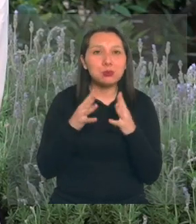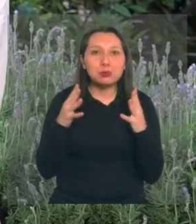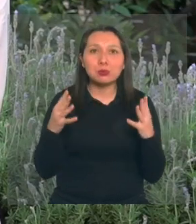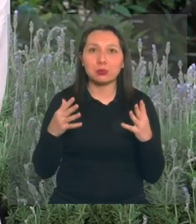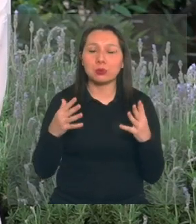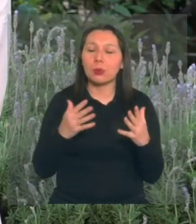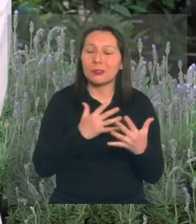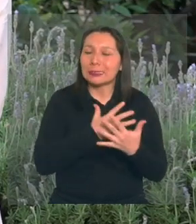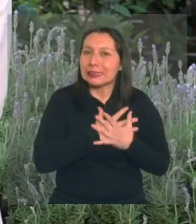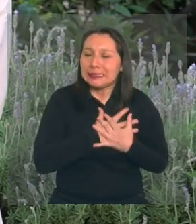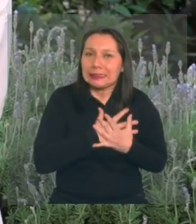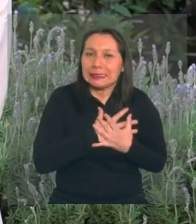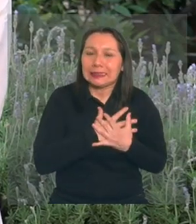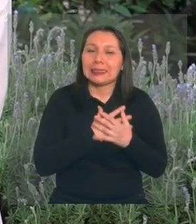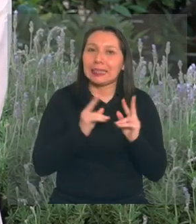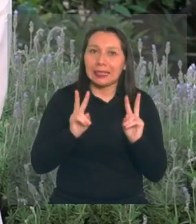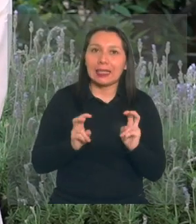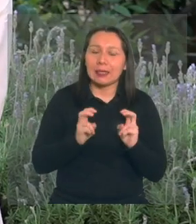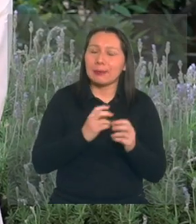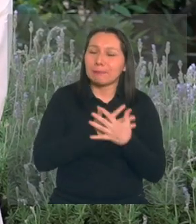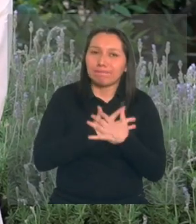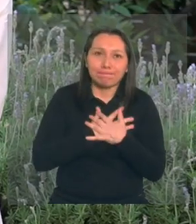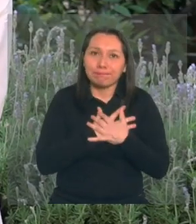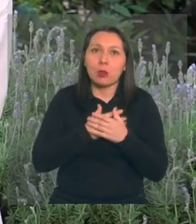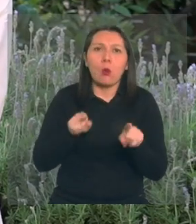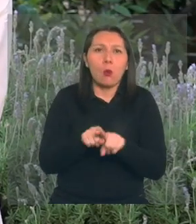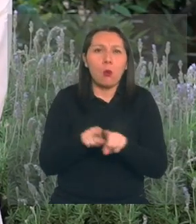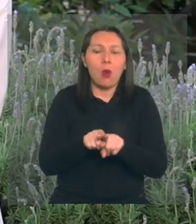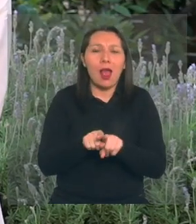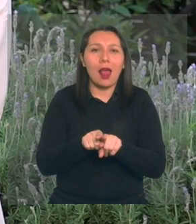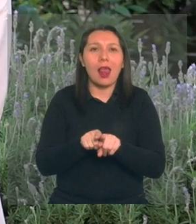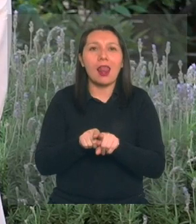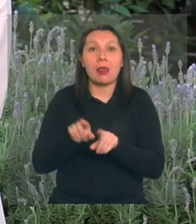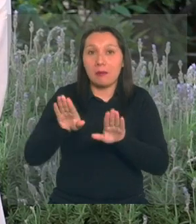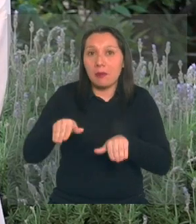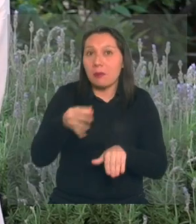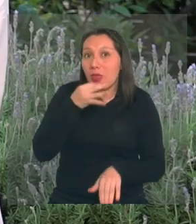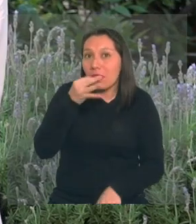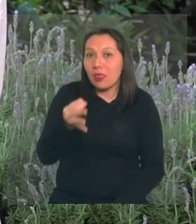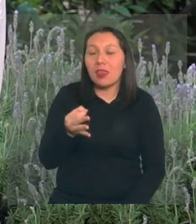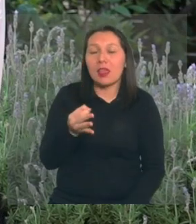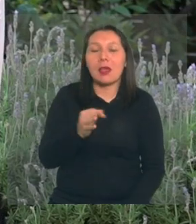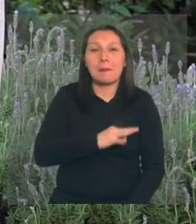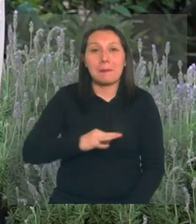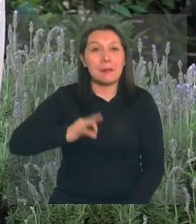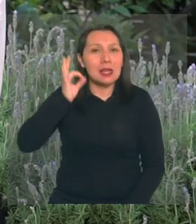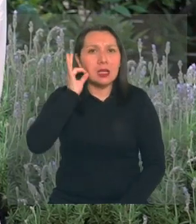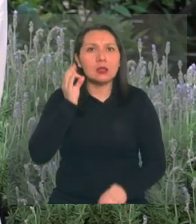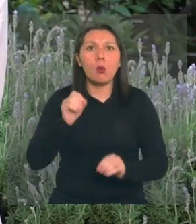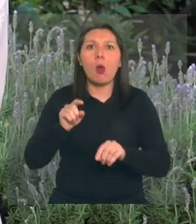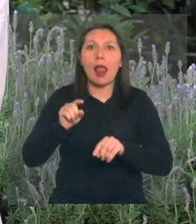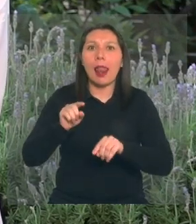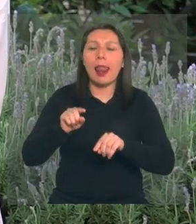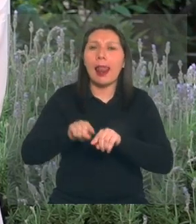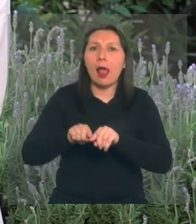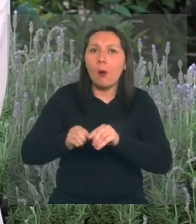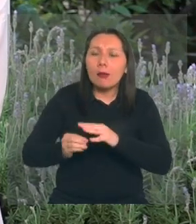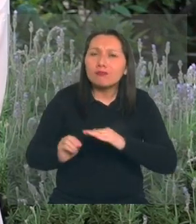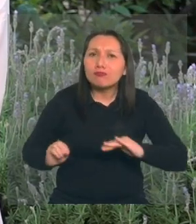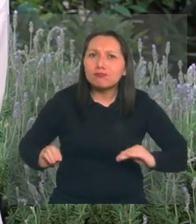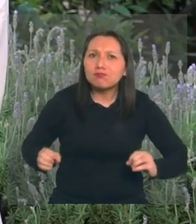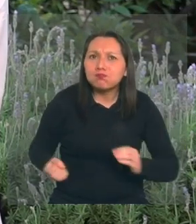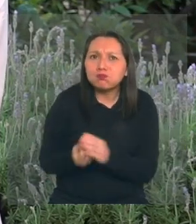demasiado apasionante, sobre todo porque es, como bien dijo la ministra, tierra fértil para poder trabajar entre